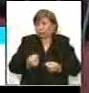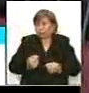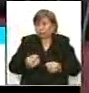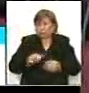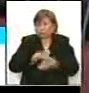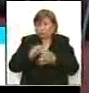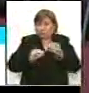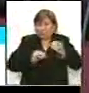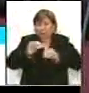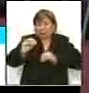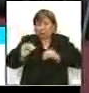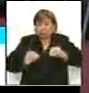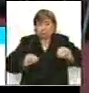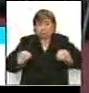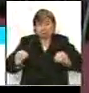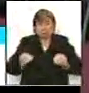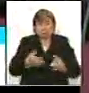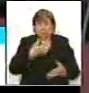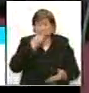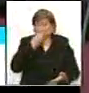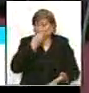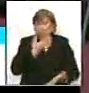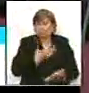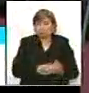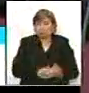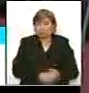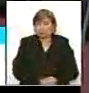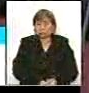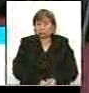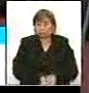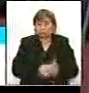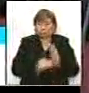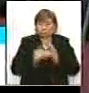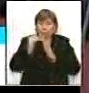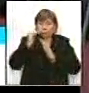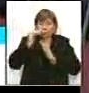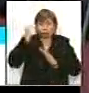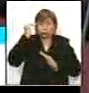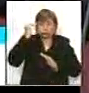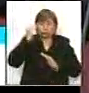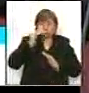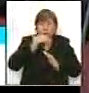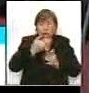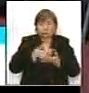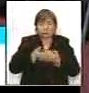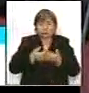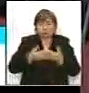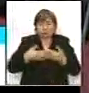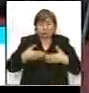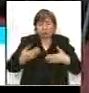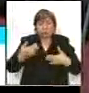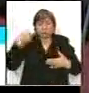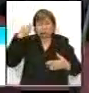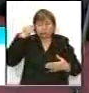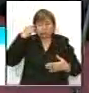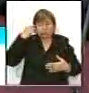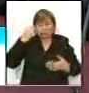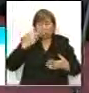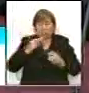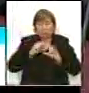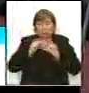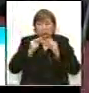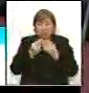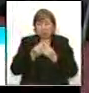movimientos regionales. Es una valla superior, en el caso de los movimientos regionales, a la que se establece a los partidos nacionales, que va en la